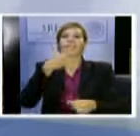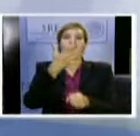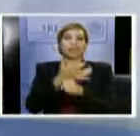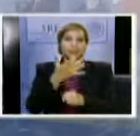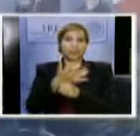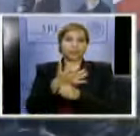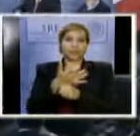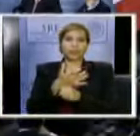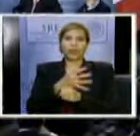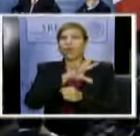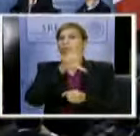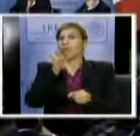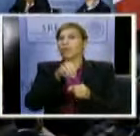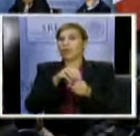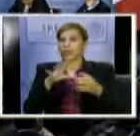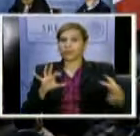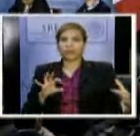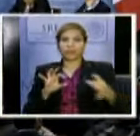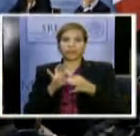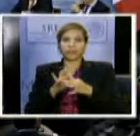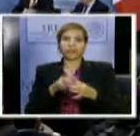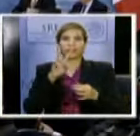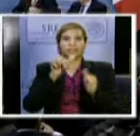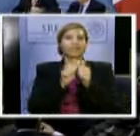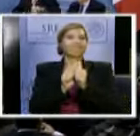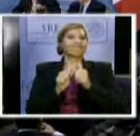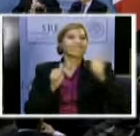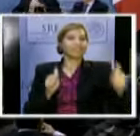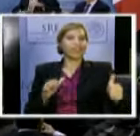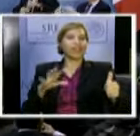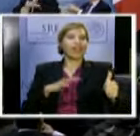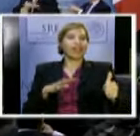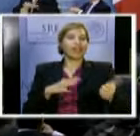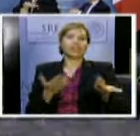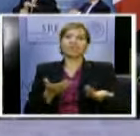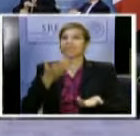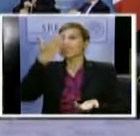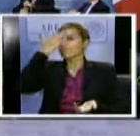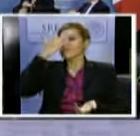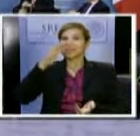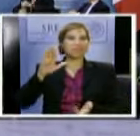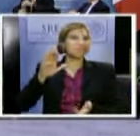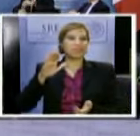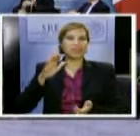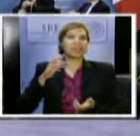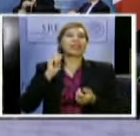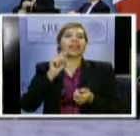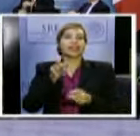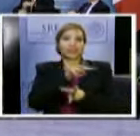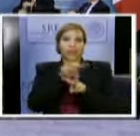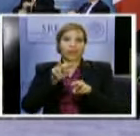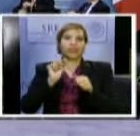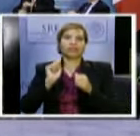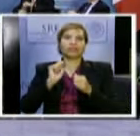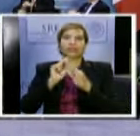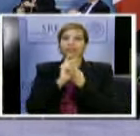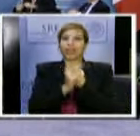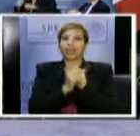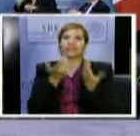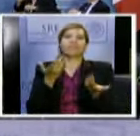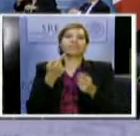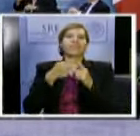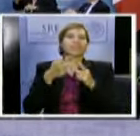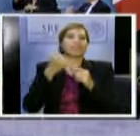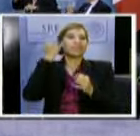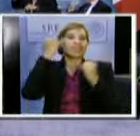A pesar de todos estos factores que nos unen, nos separa también el desconocimiento mutuo, los estereotipos,